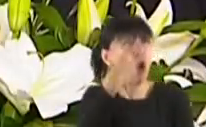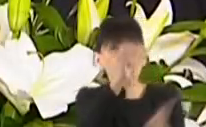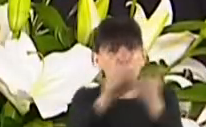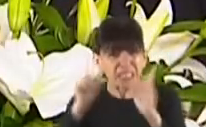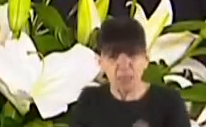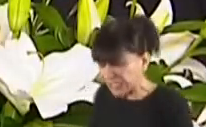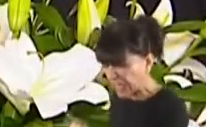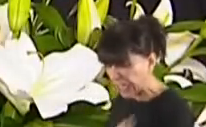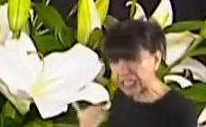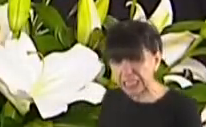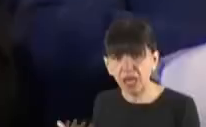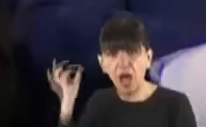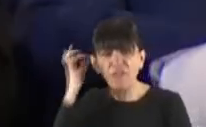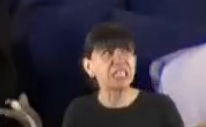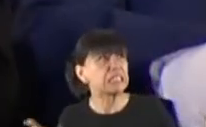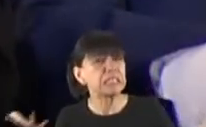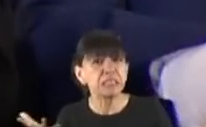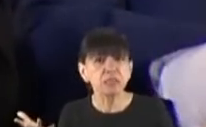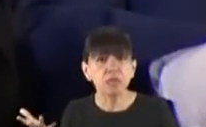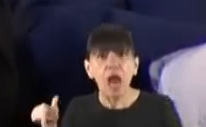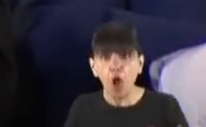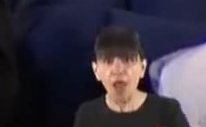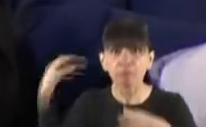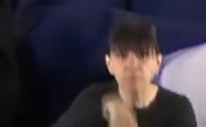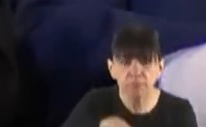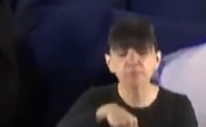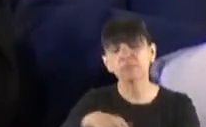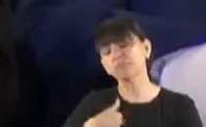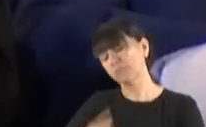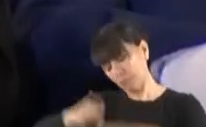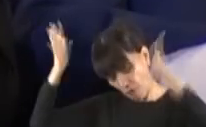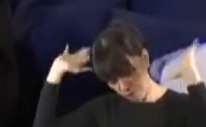Lo celebro. Así vamos a construir la paz.